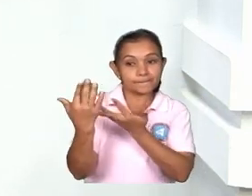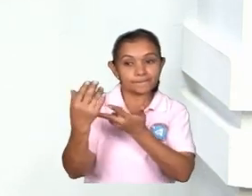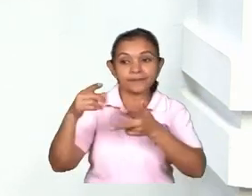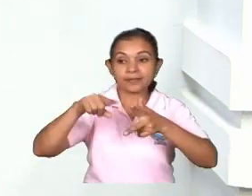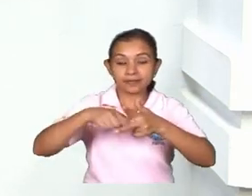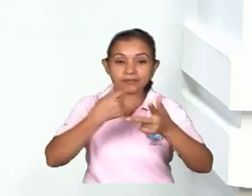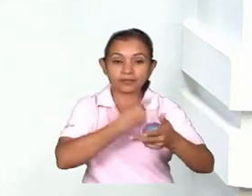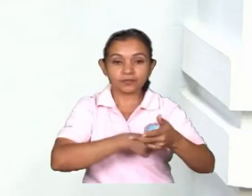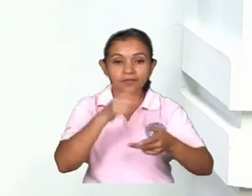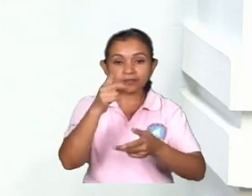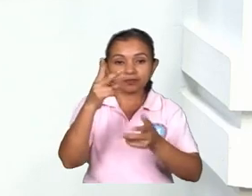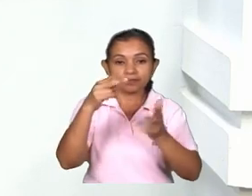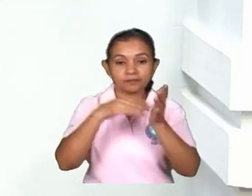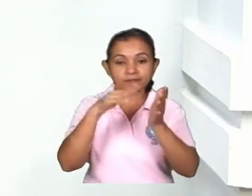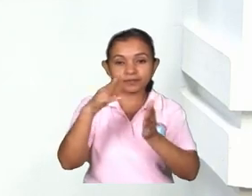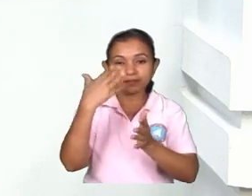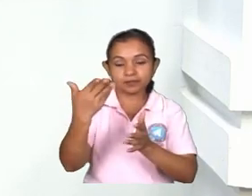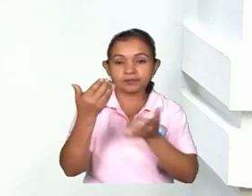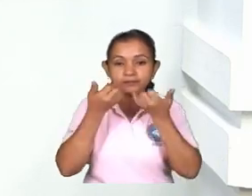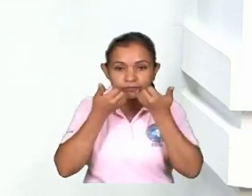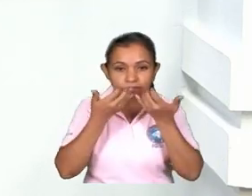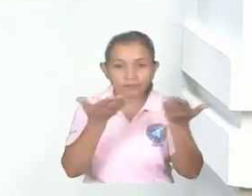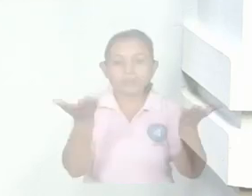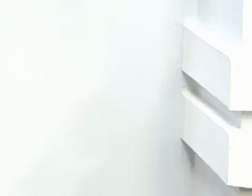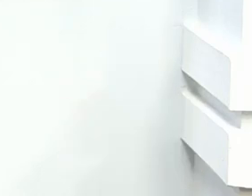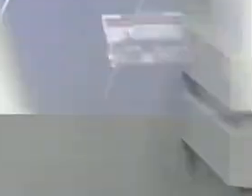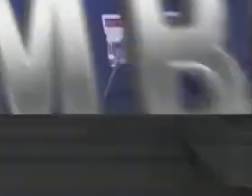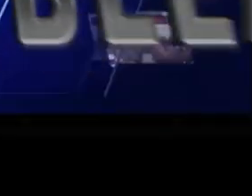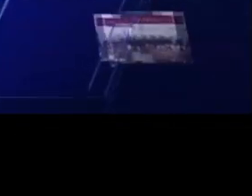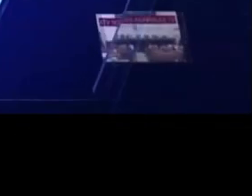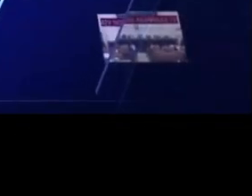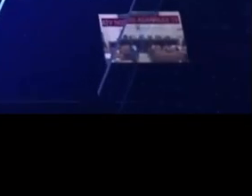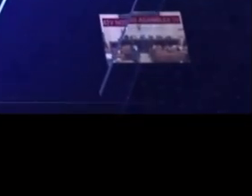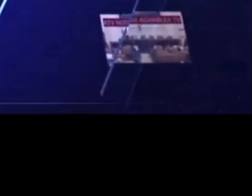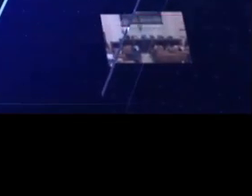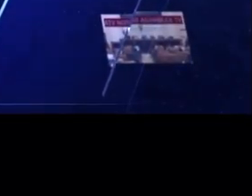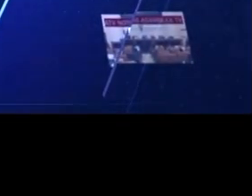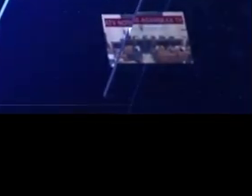2019. Veamos más detalles a través del siguiente reporte.